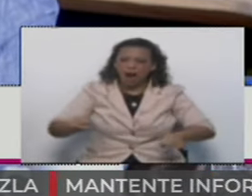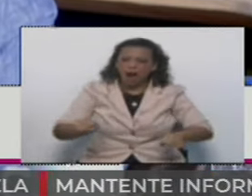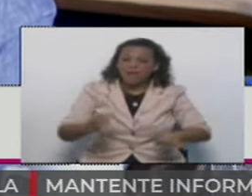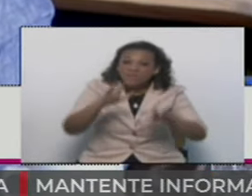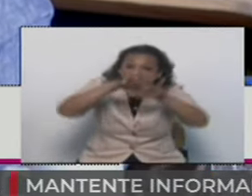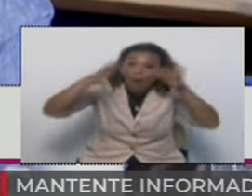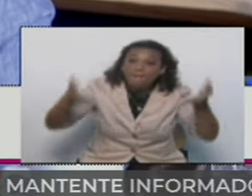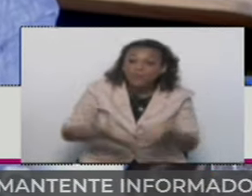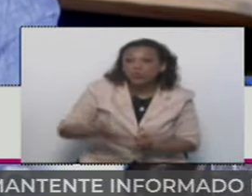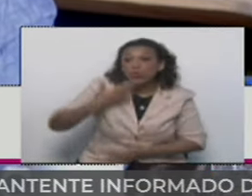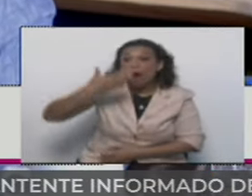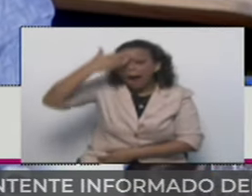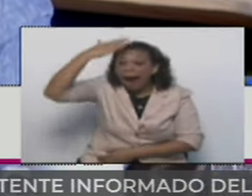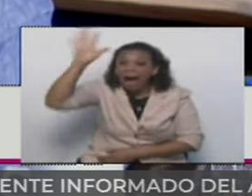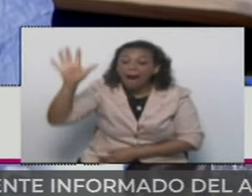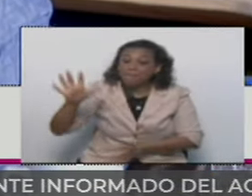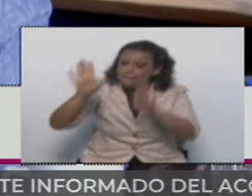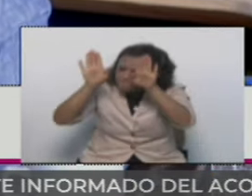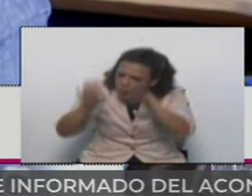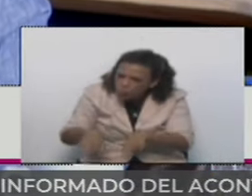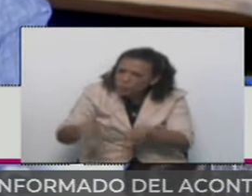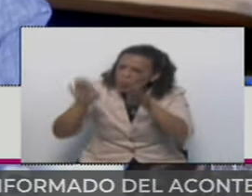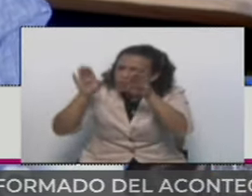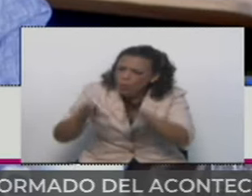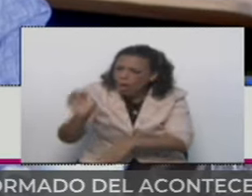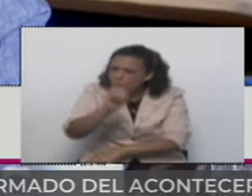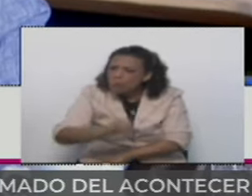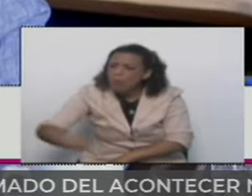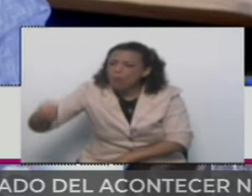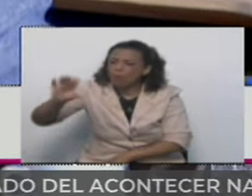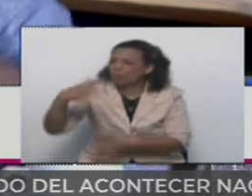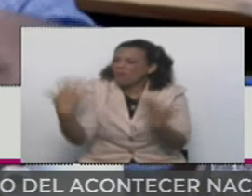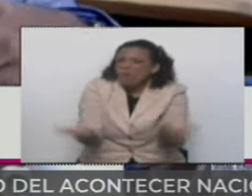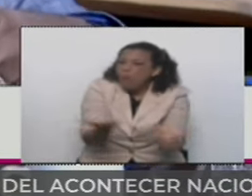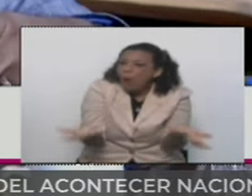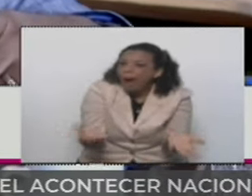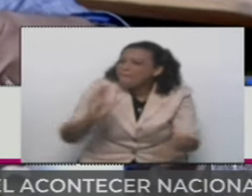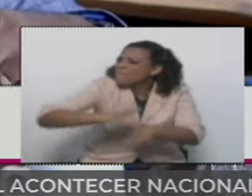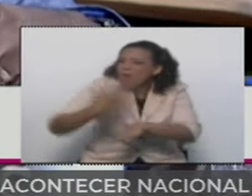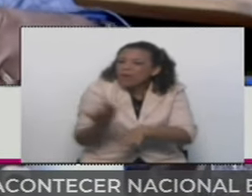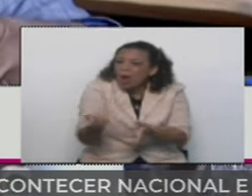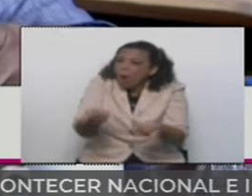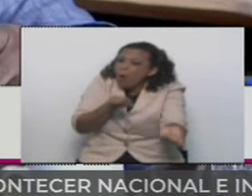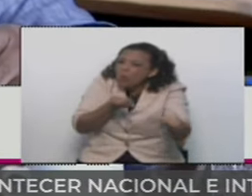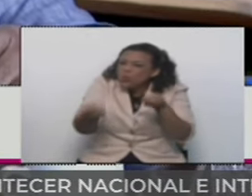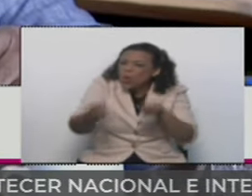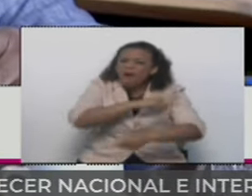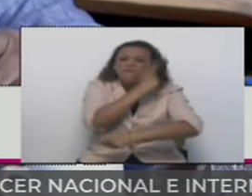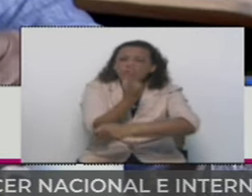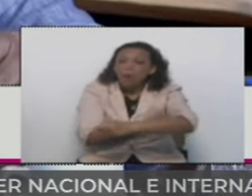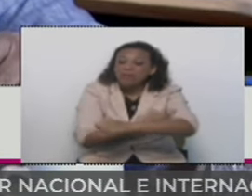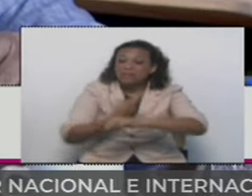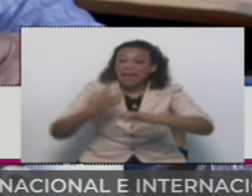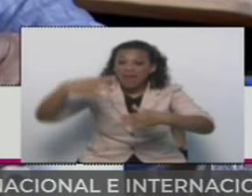mundo árabe, musulmán y del Medio Oriente para controlar las fuentes de energía.